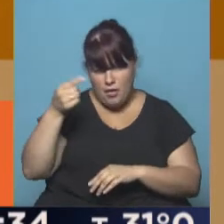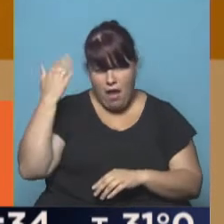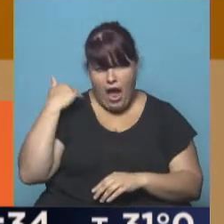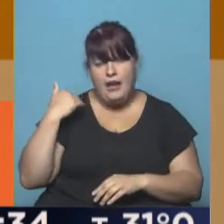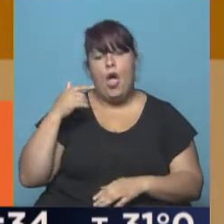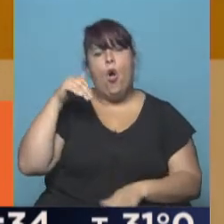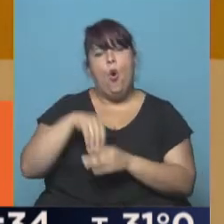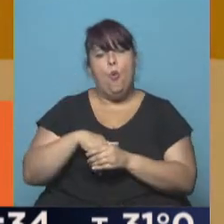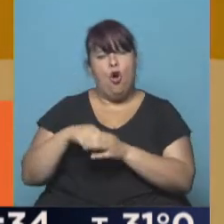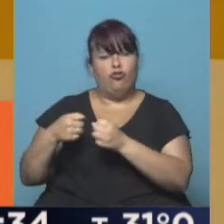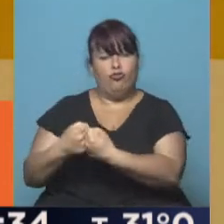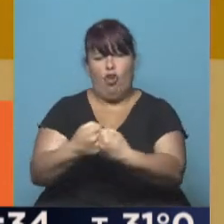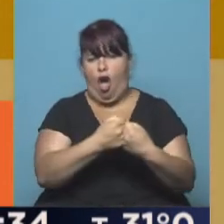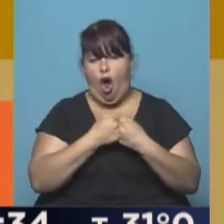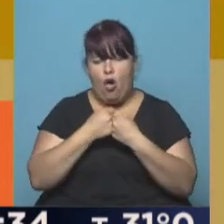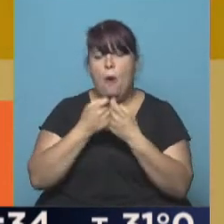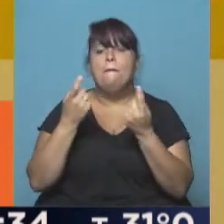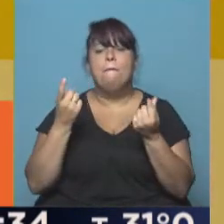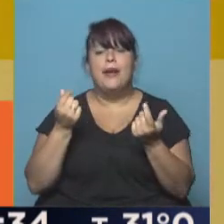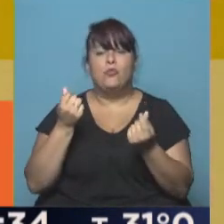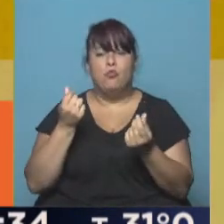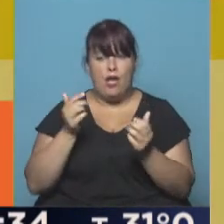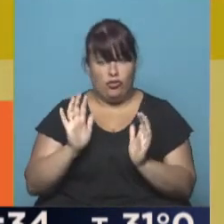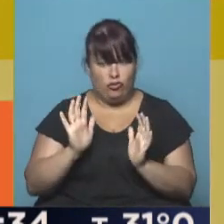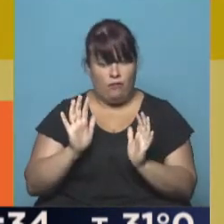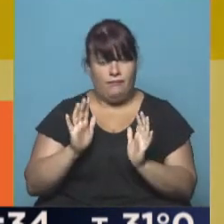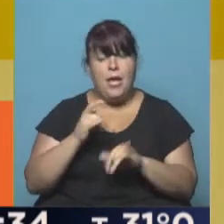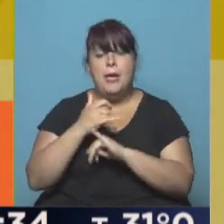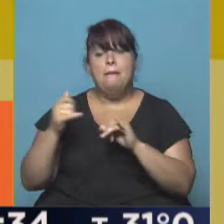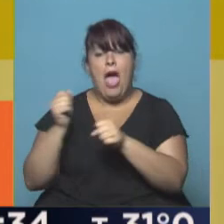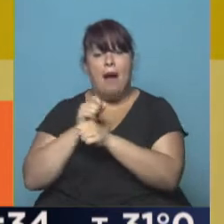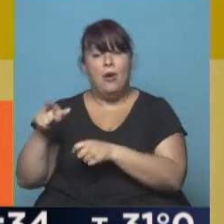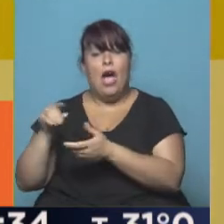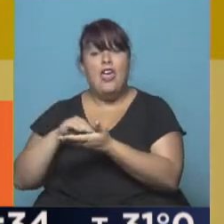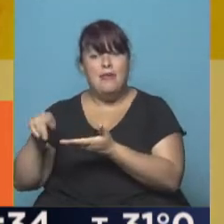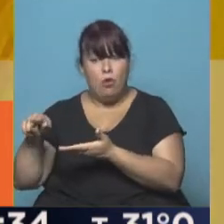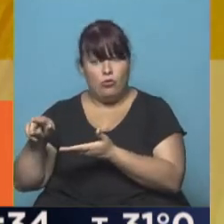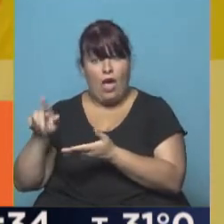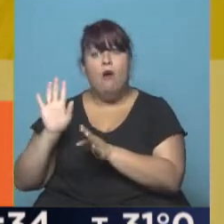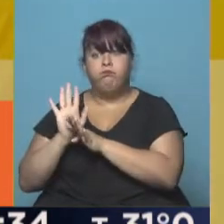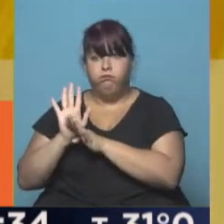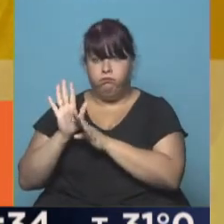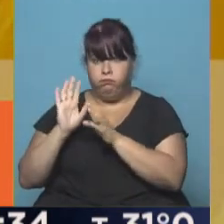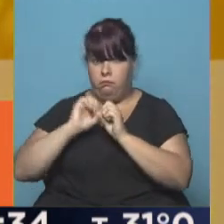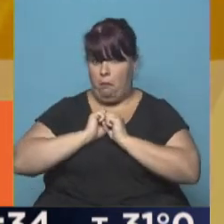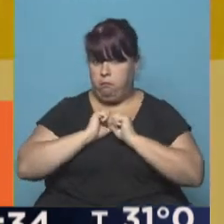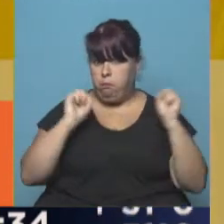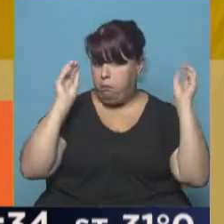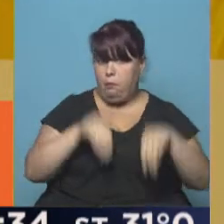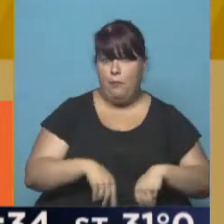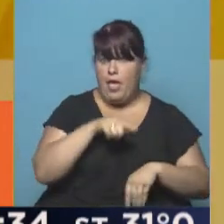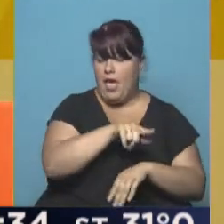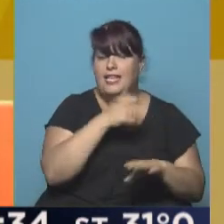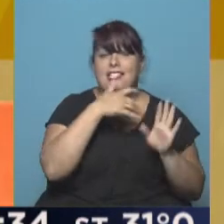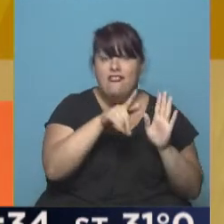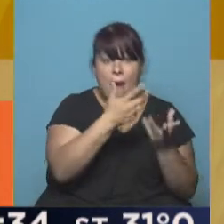se votó casi por unanimidad un presupuesto y la media sanción de diputados lo que hacía era dinamitar